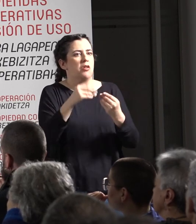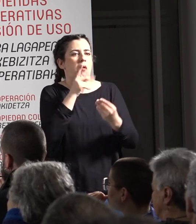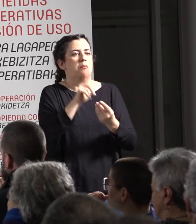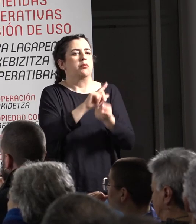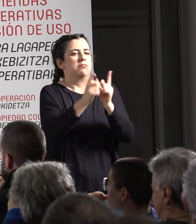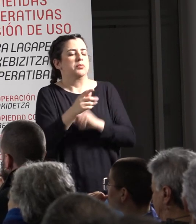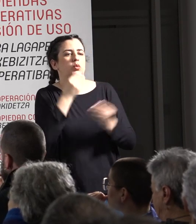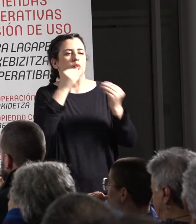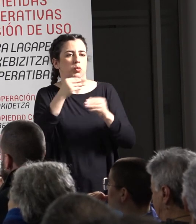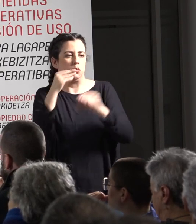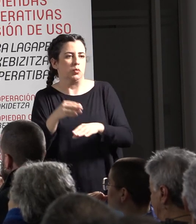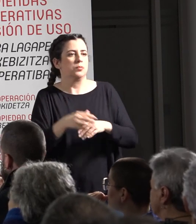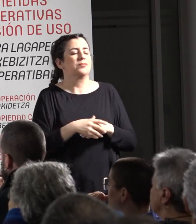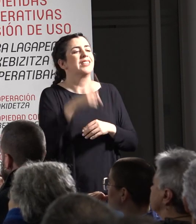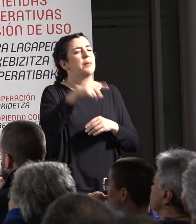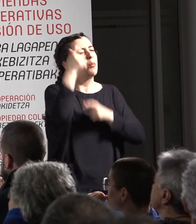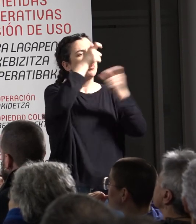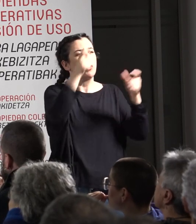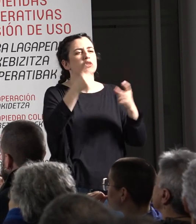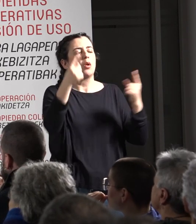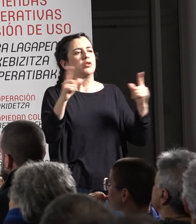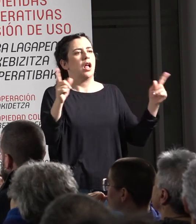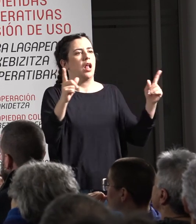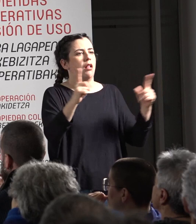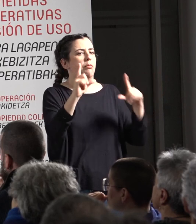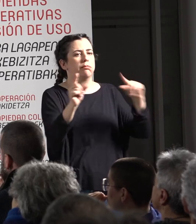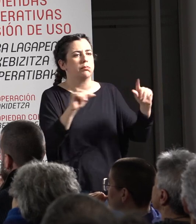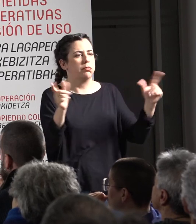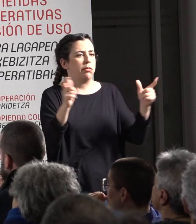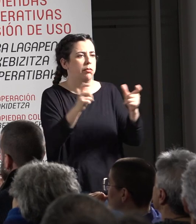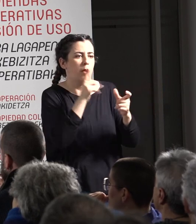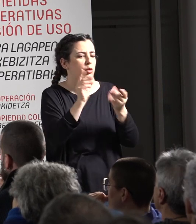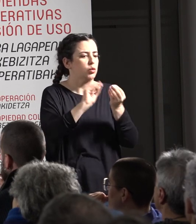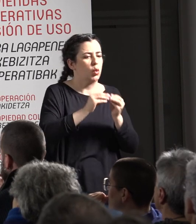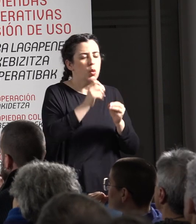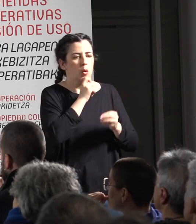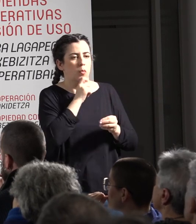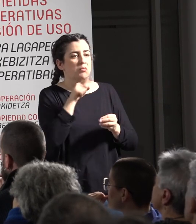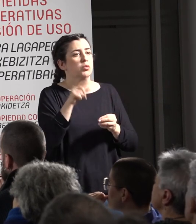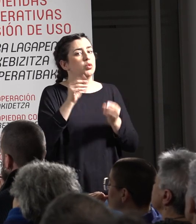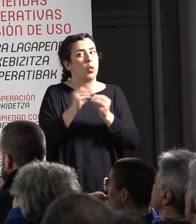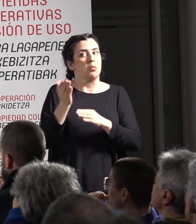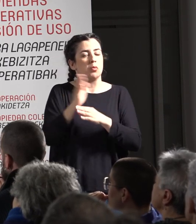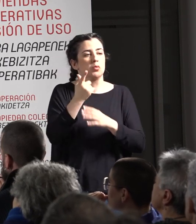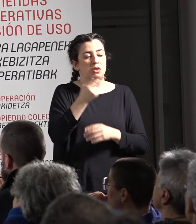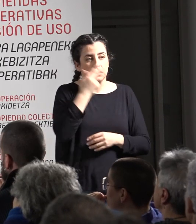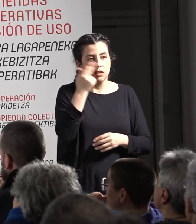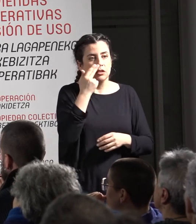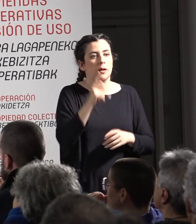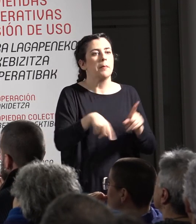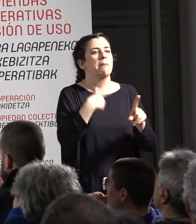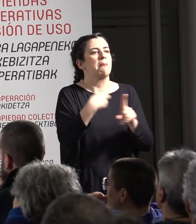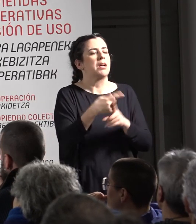muchos pueblos o sitios que se están cayendo por falta de soluciones, y aquí hay una solución muy interesante, y es una mayor